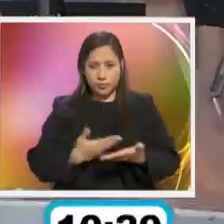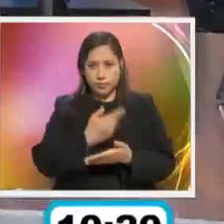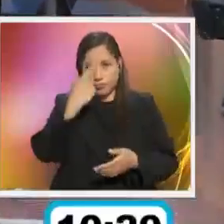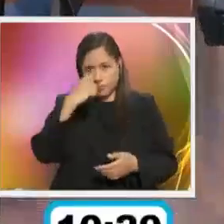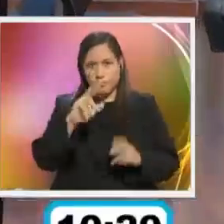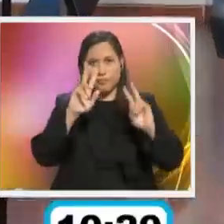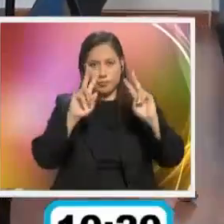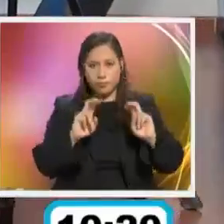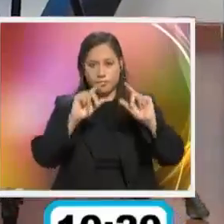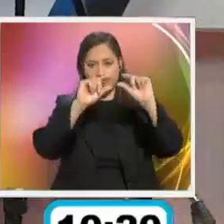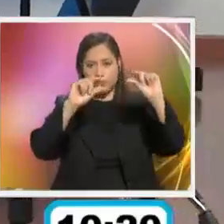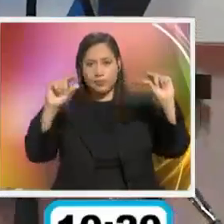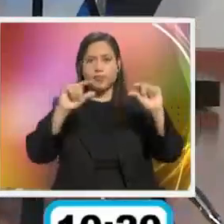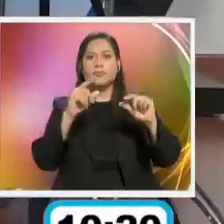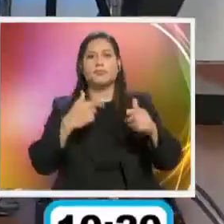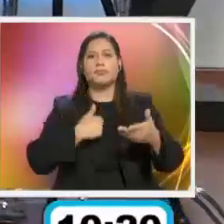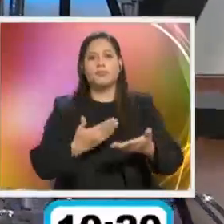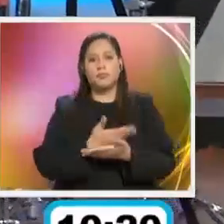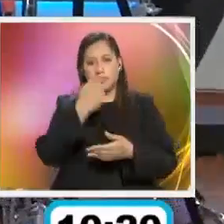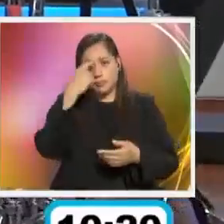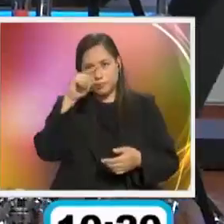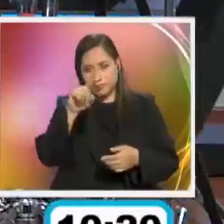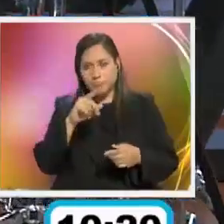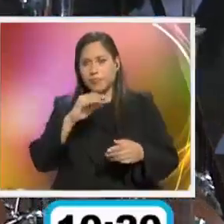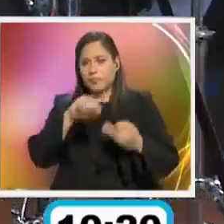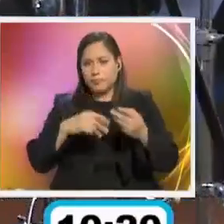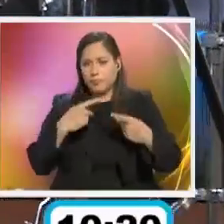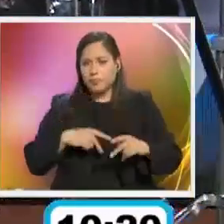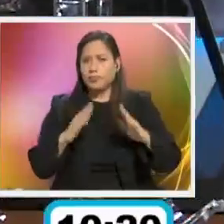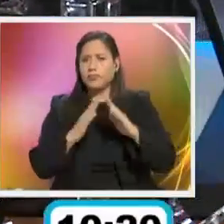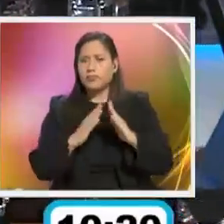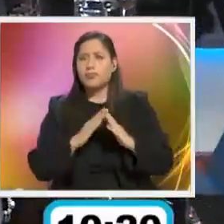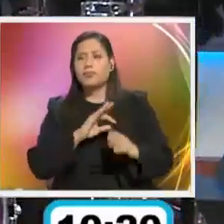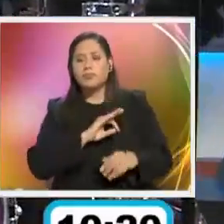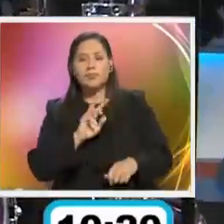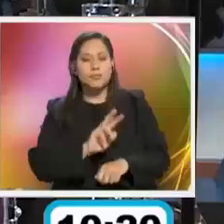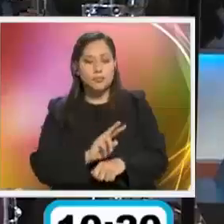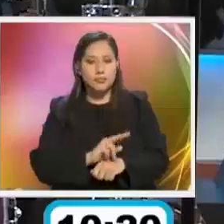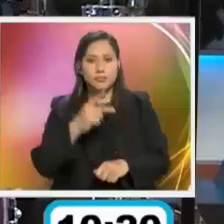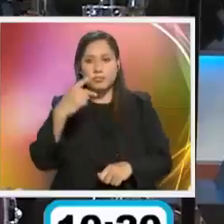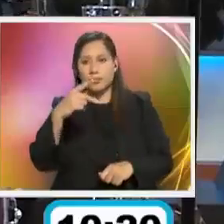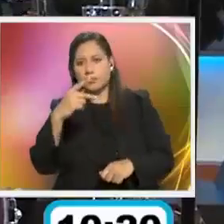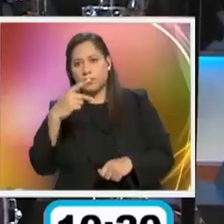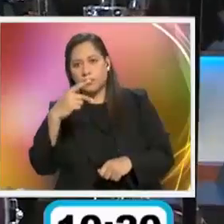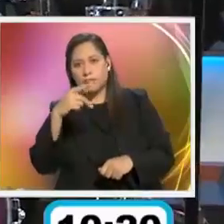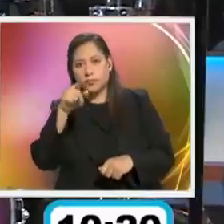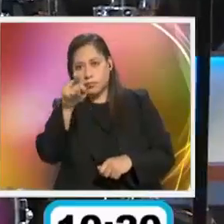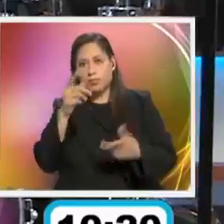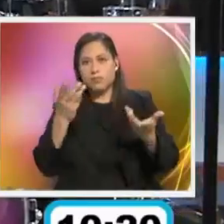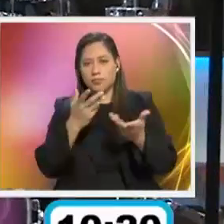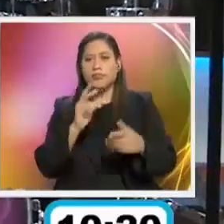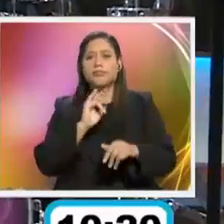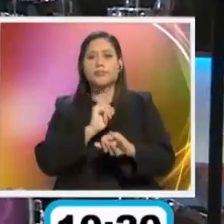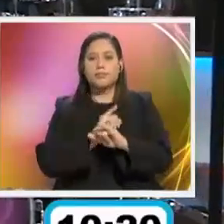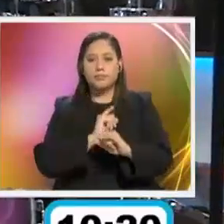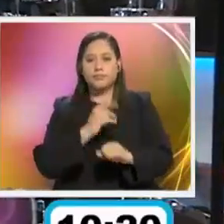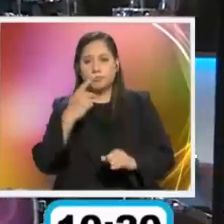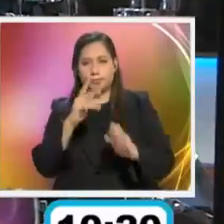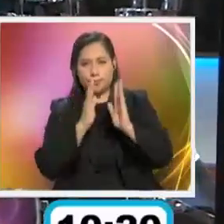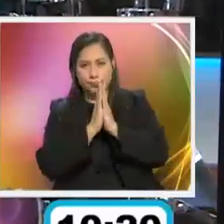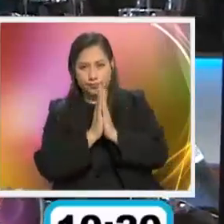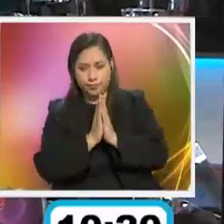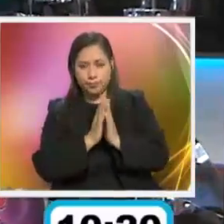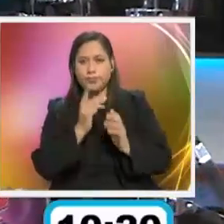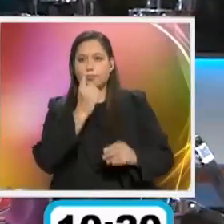nombre del disco, He nacido para ti. Muy bien. Sí. Para que todas las personas en casa puedan estar pendientes de sus pasos, ¿cuáles son sus redes sociales? Bueno, para las redes sociales